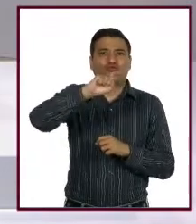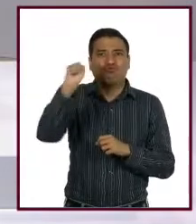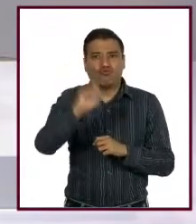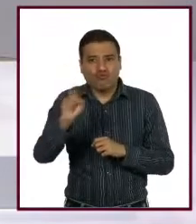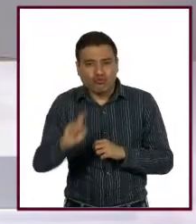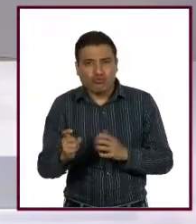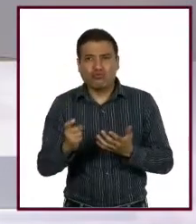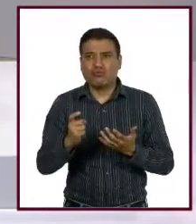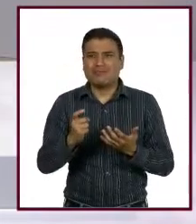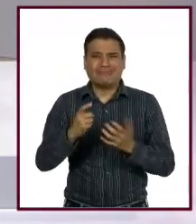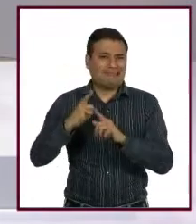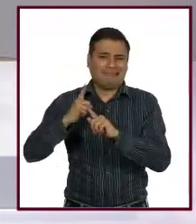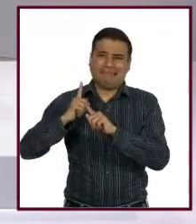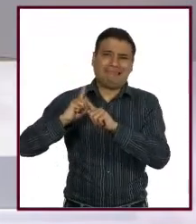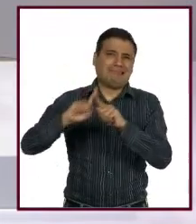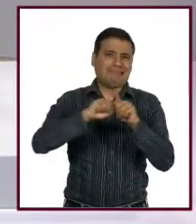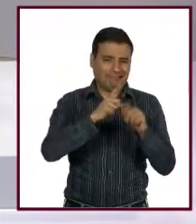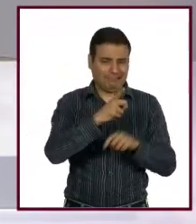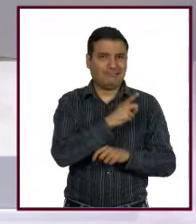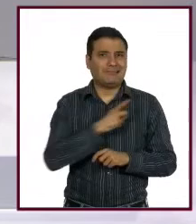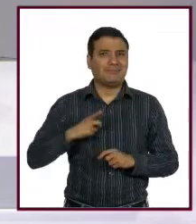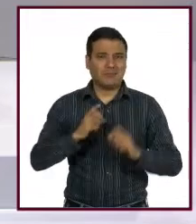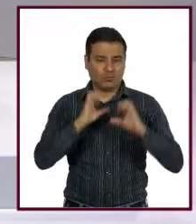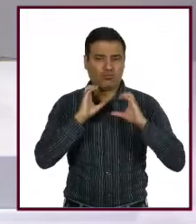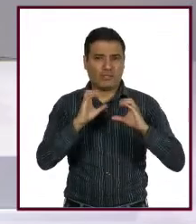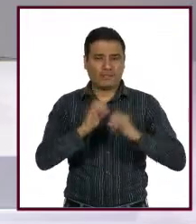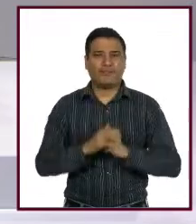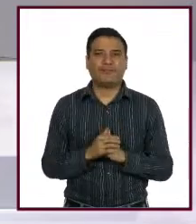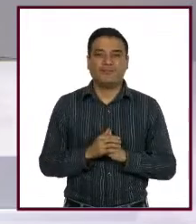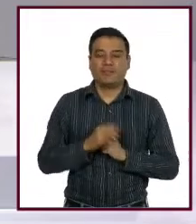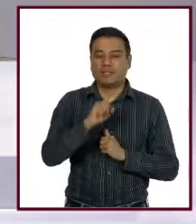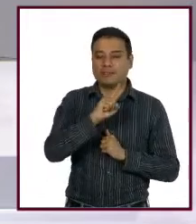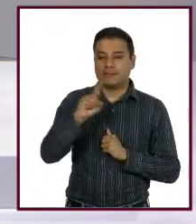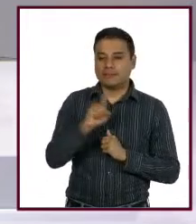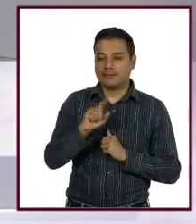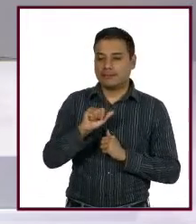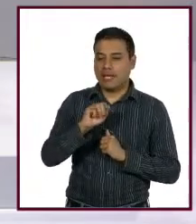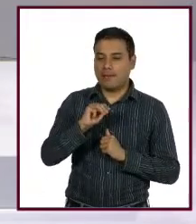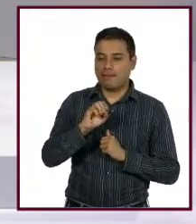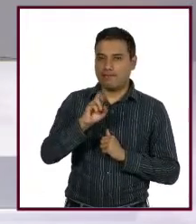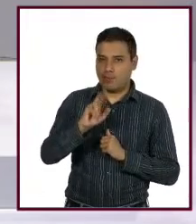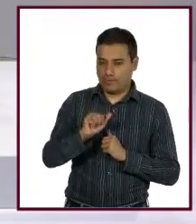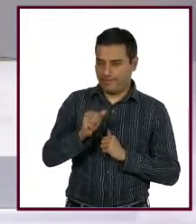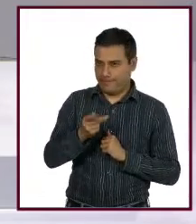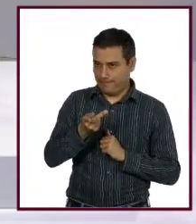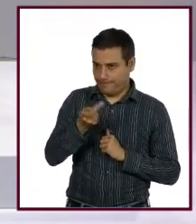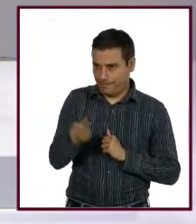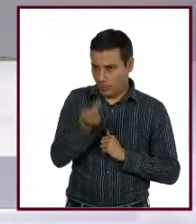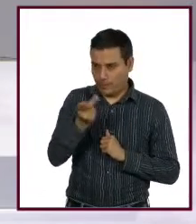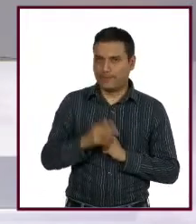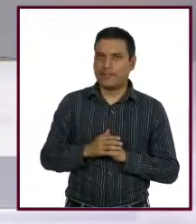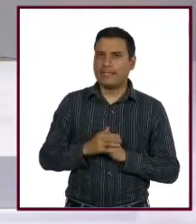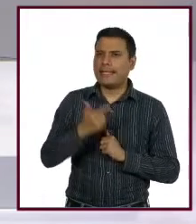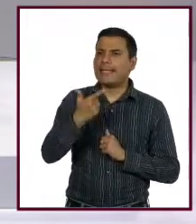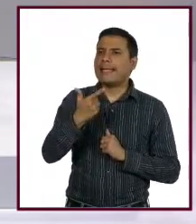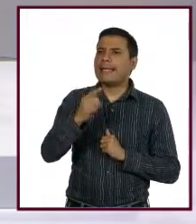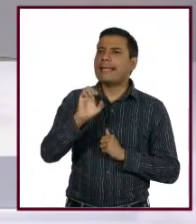ambientadores. Muchas gracias, Julio César, por este comentario. Zamora Isis, ¿el gel antibacterial se puede usar como inhalable?